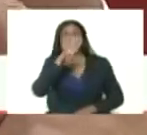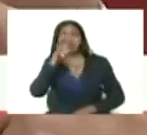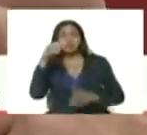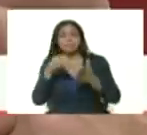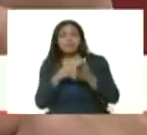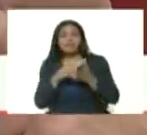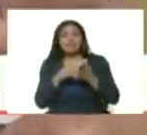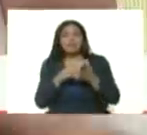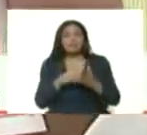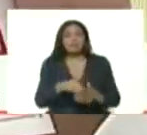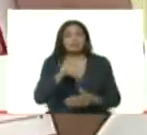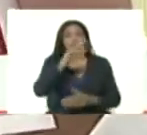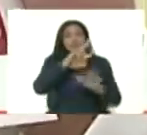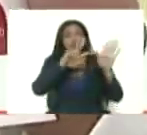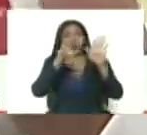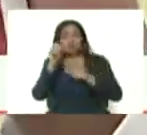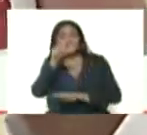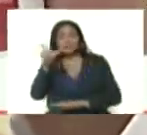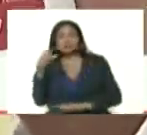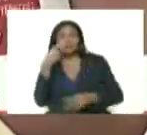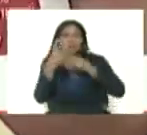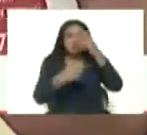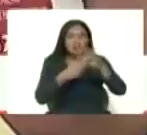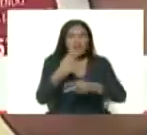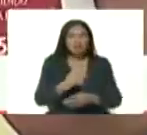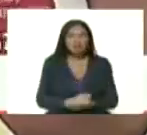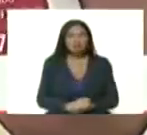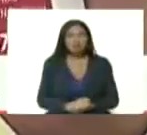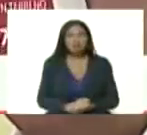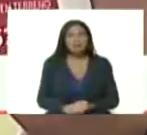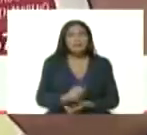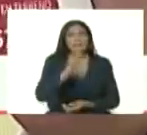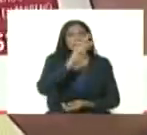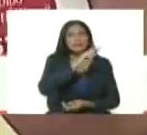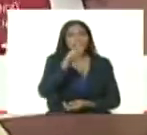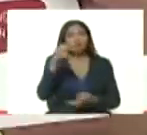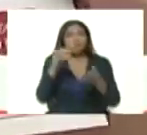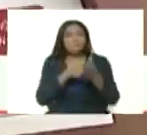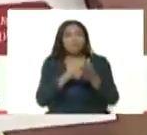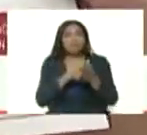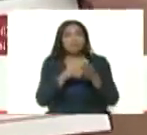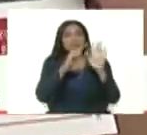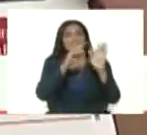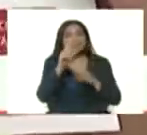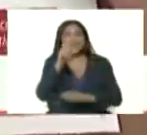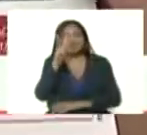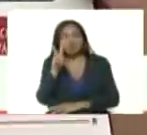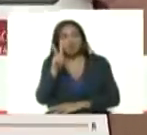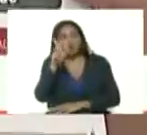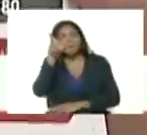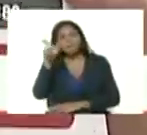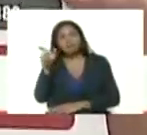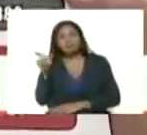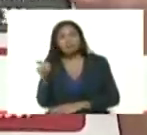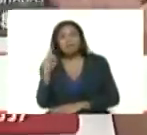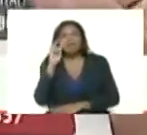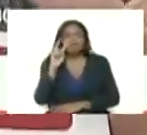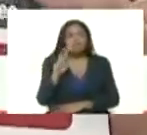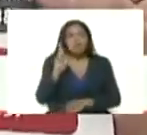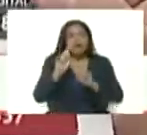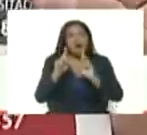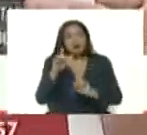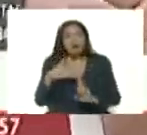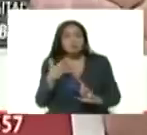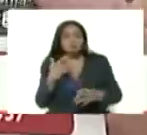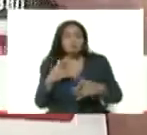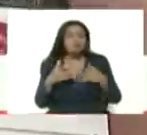134.380 personas visitadas, arrojó que 21.602 personas presentan algún tipo de síntoma diverso.